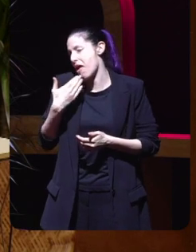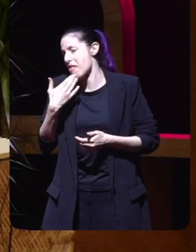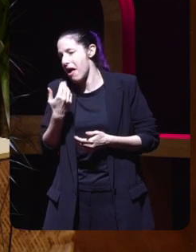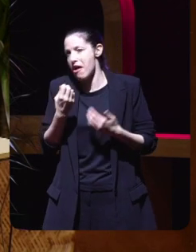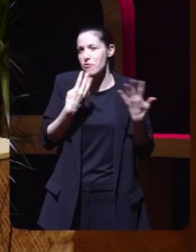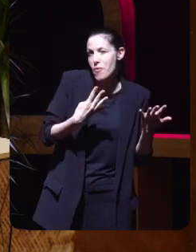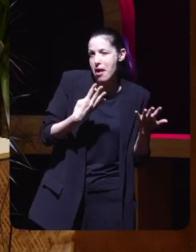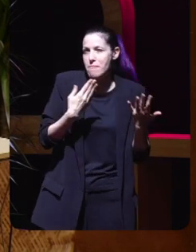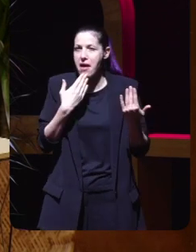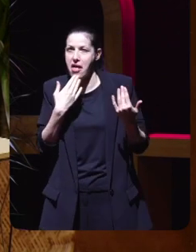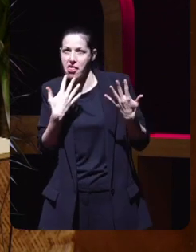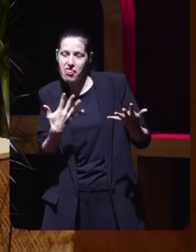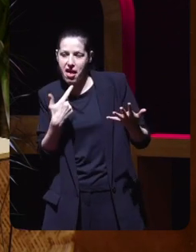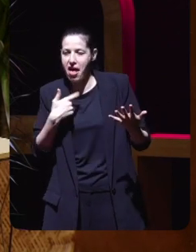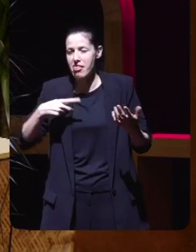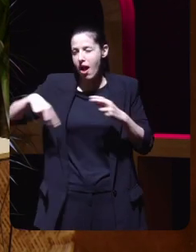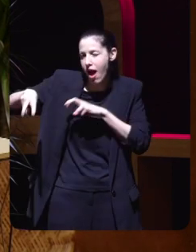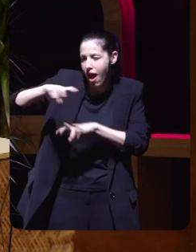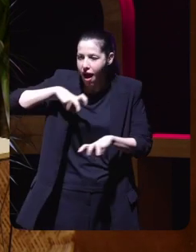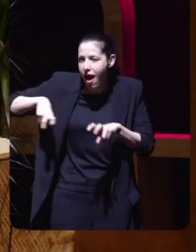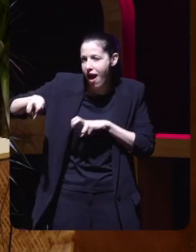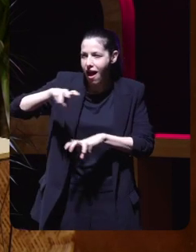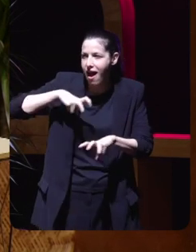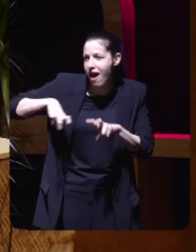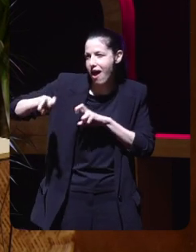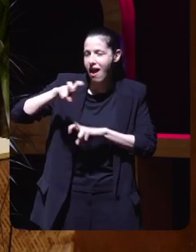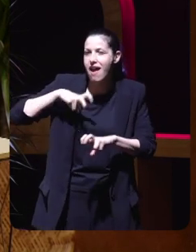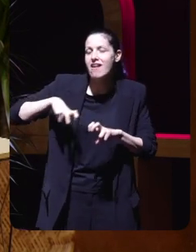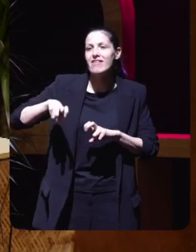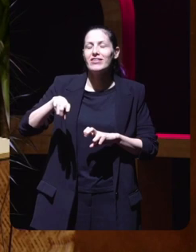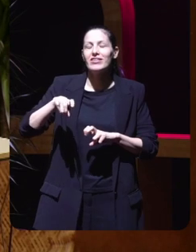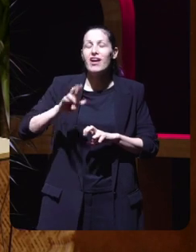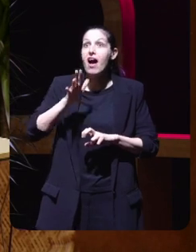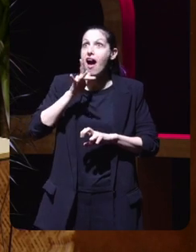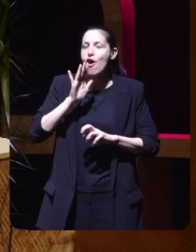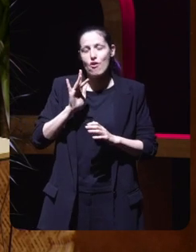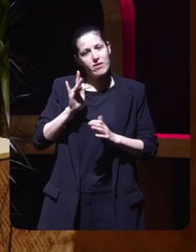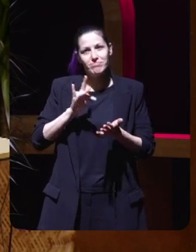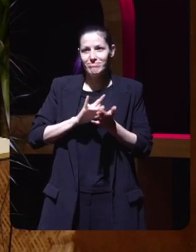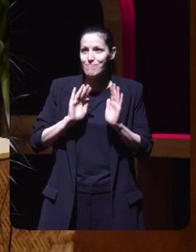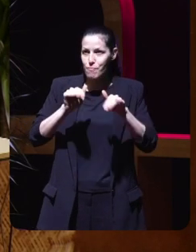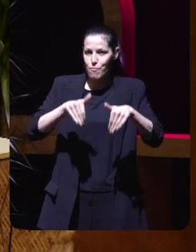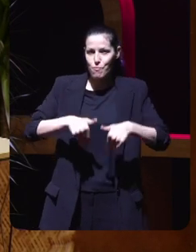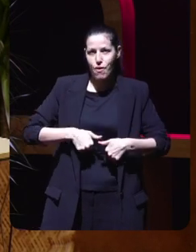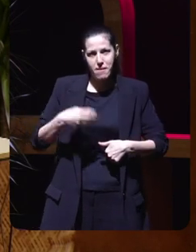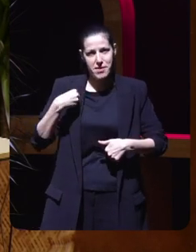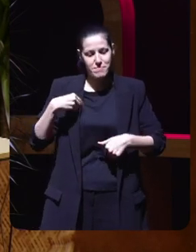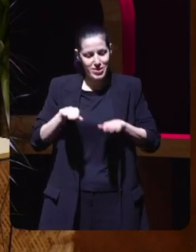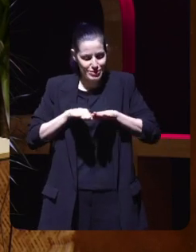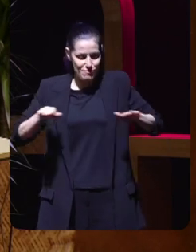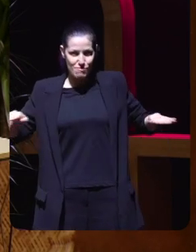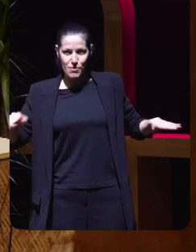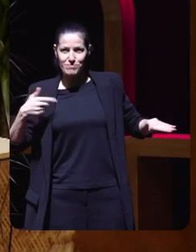nueve años y sanos y claro regresar aquí después de todo este tiempo a este precisamente a este escenario no